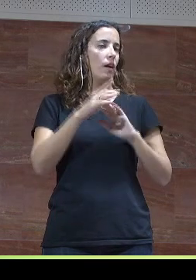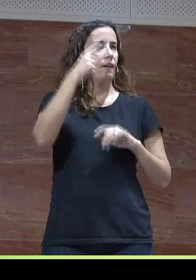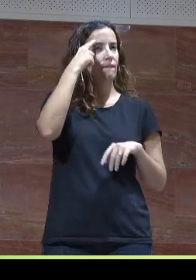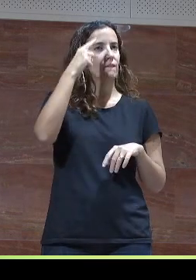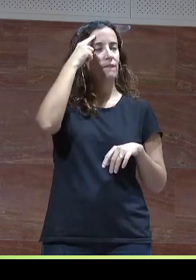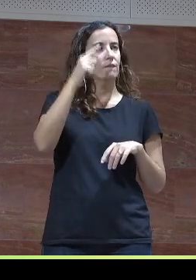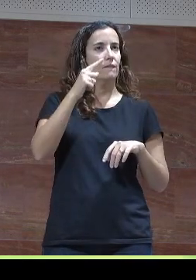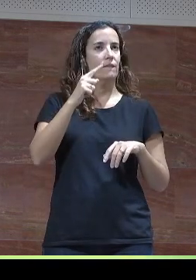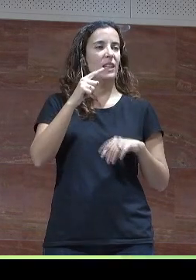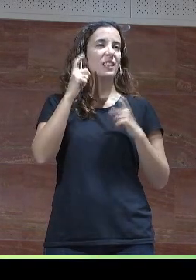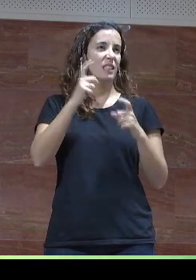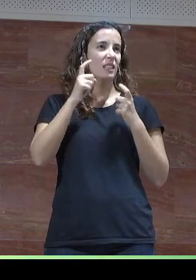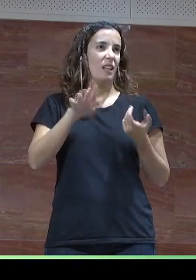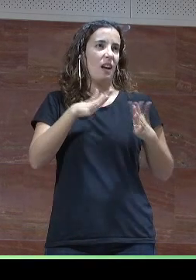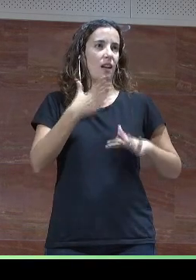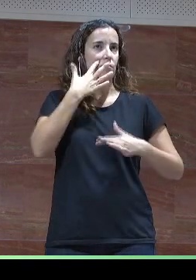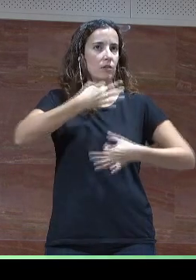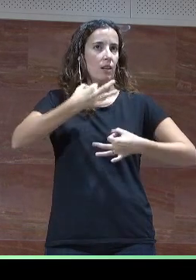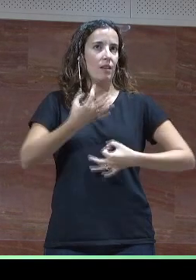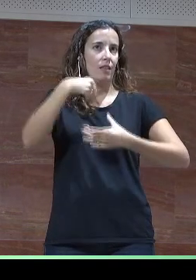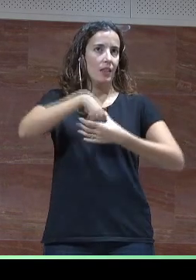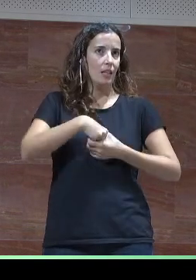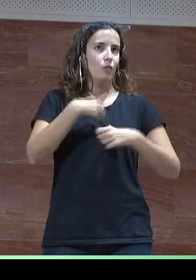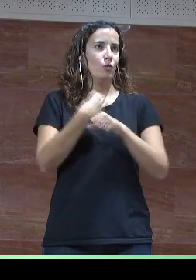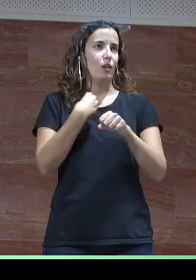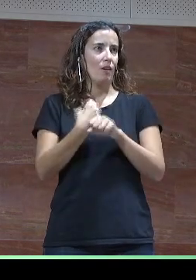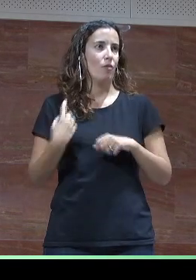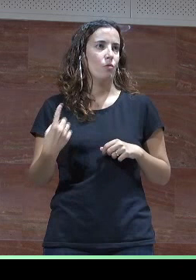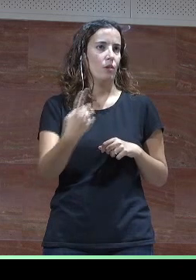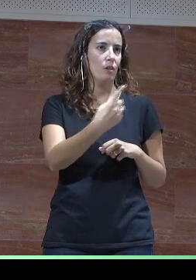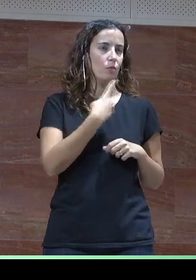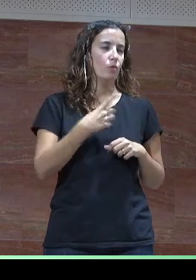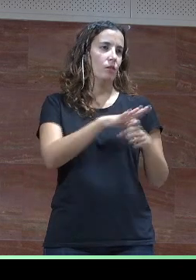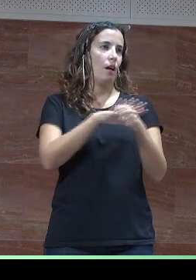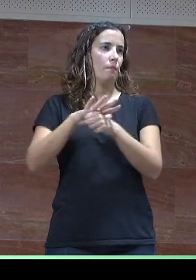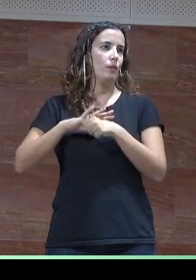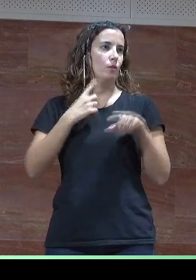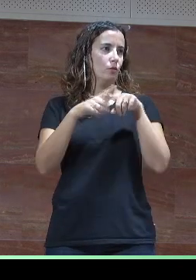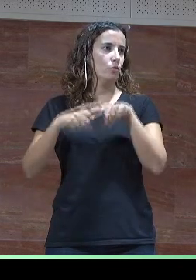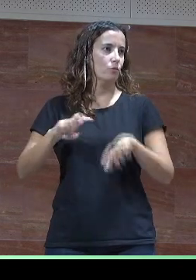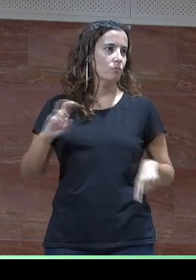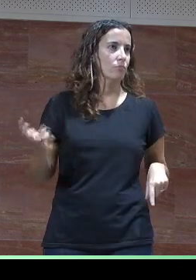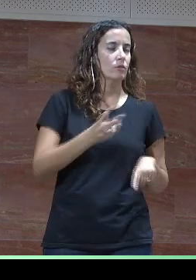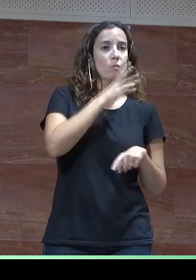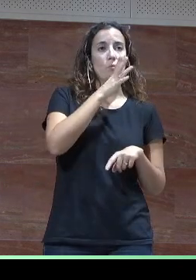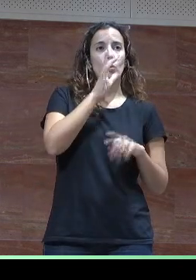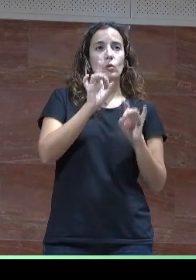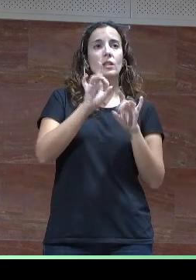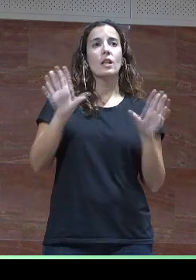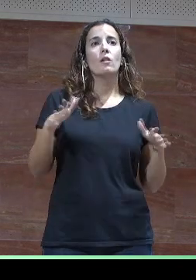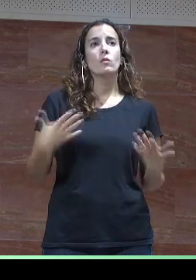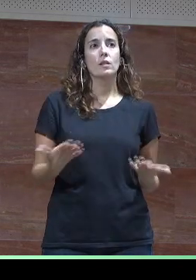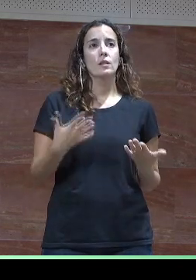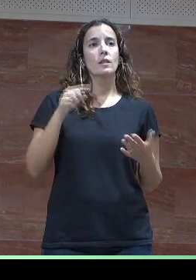poniéndolo en marcha, ¿no? en nuestro trabajo desde diferentes ámbitos, porque está claro que esto no